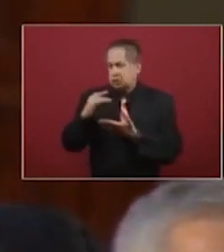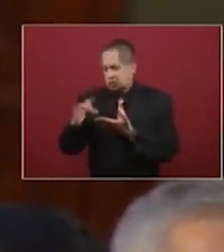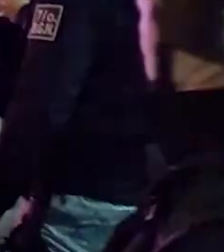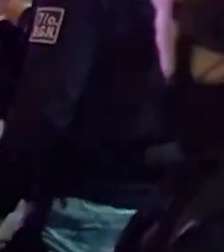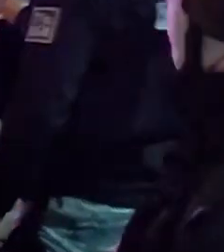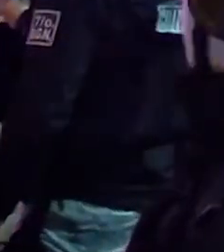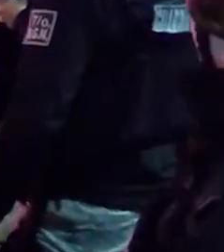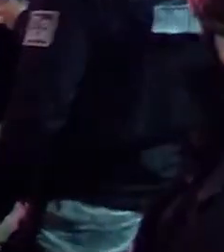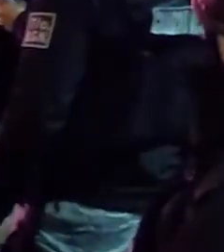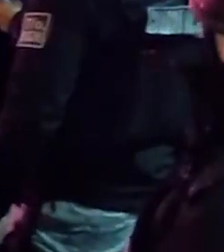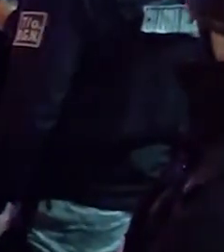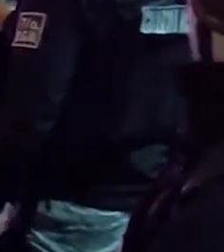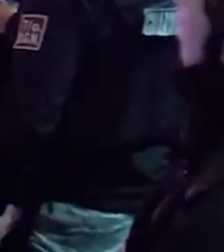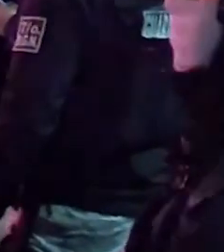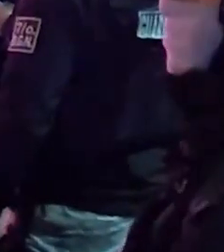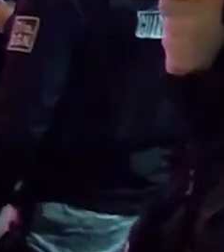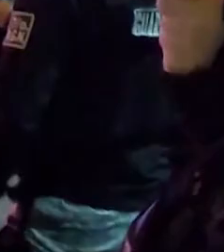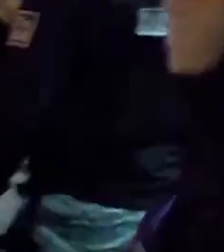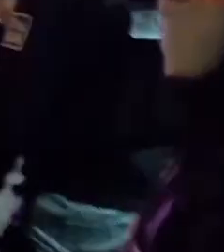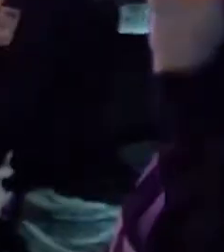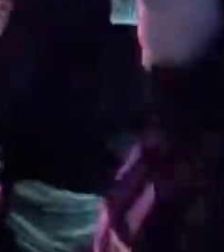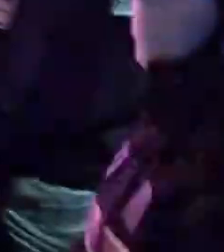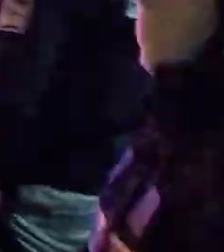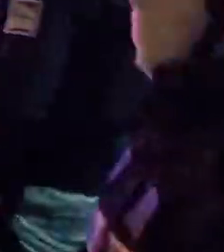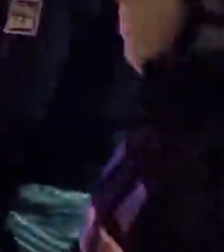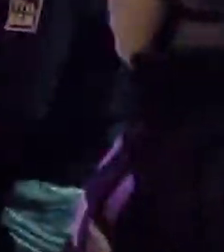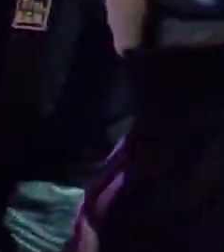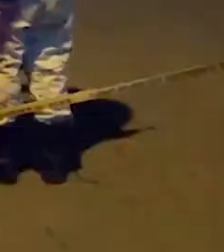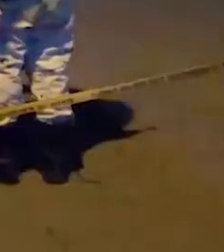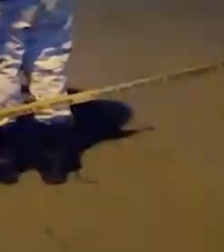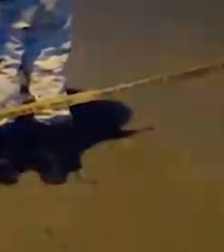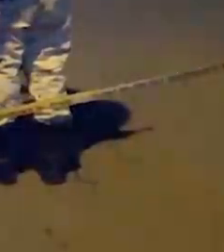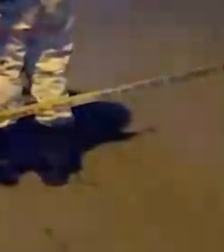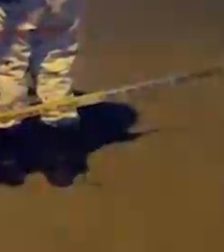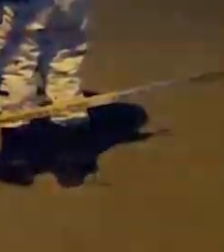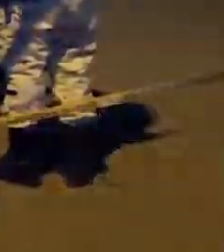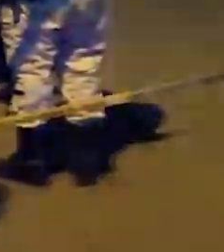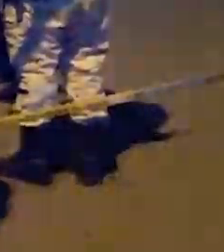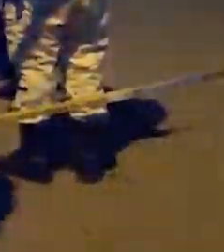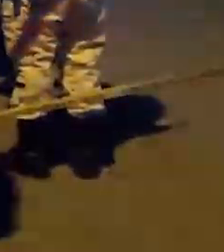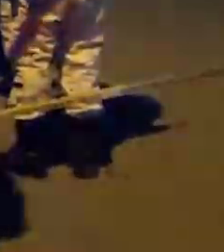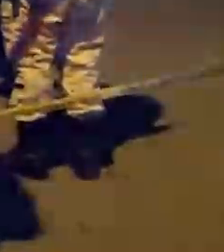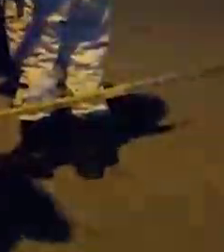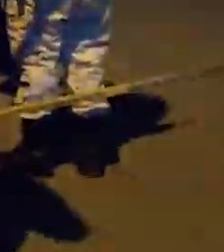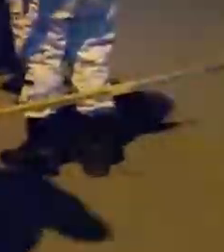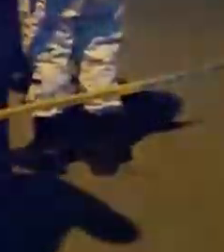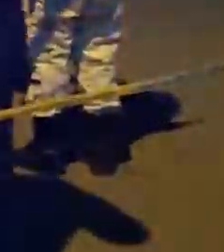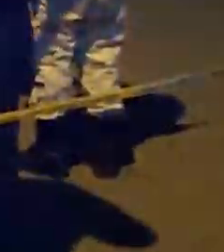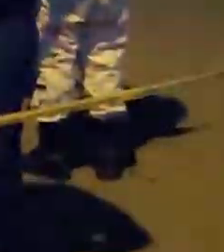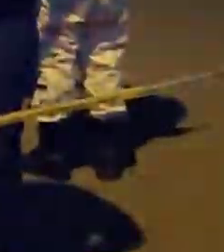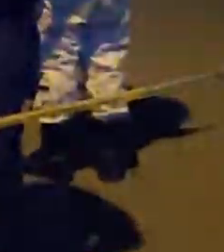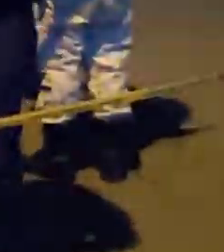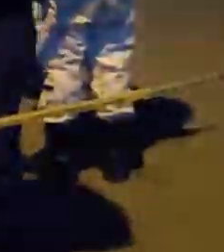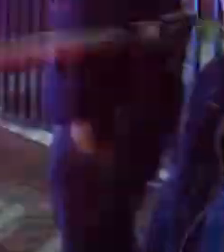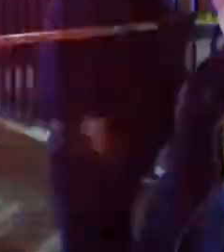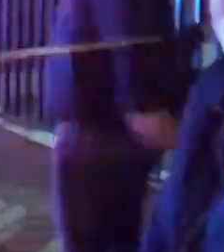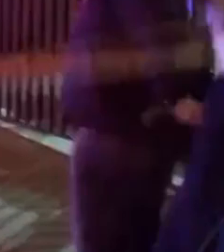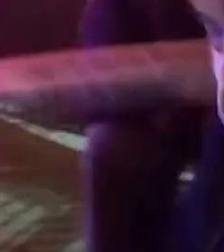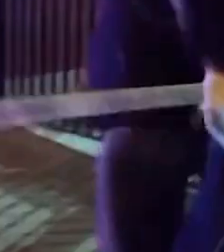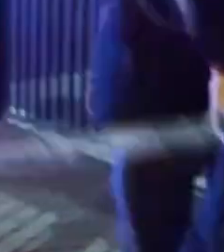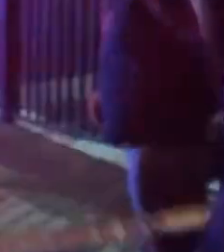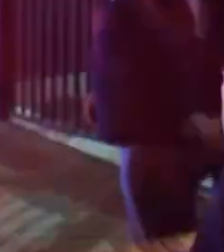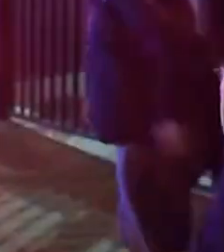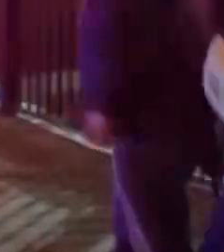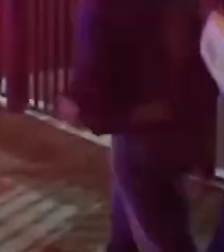presidente la semana pasada lourdes maldonado dio a conocer que ganó el litigio y que embargaría la empresa televisiva según la fiscalía en el